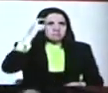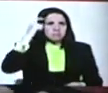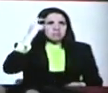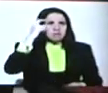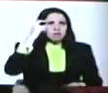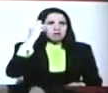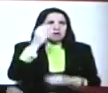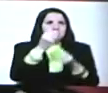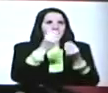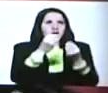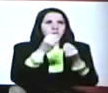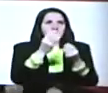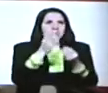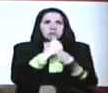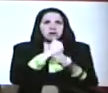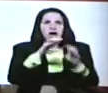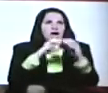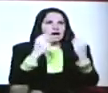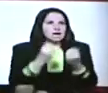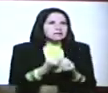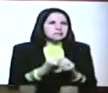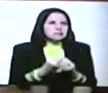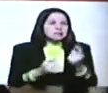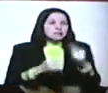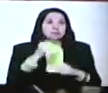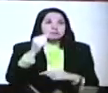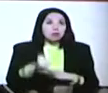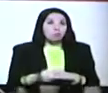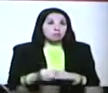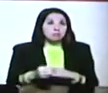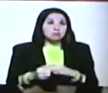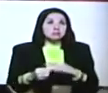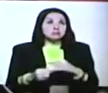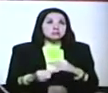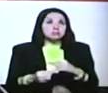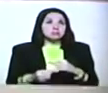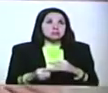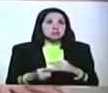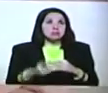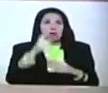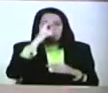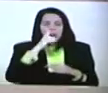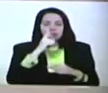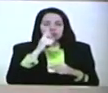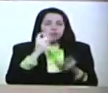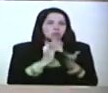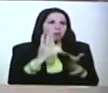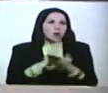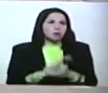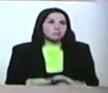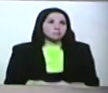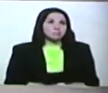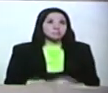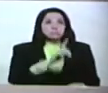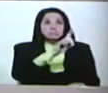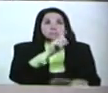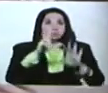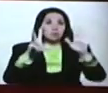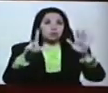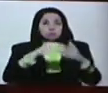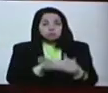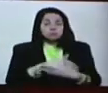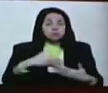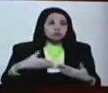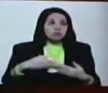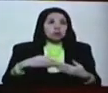no se dicten clases, van a ser asumidas durante el transcurso del año escolar. Más de 18 millones de electores y electoras